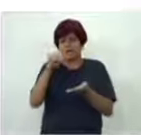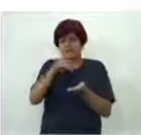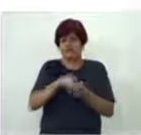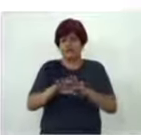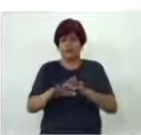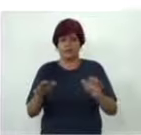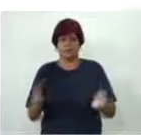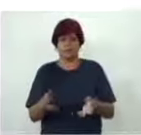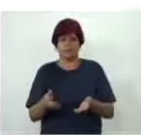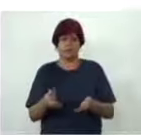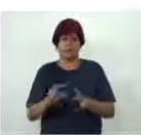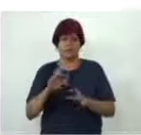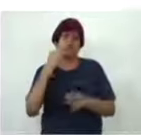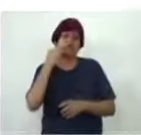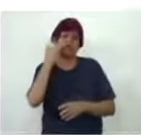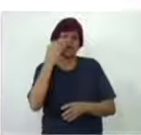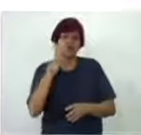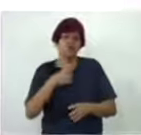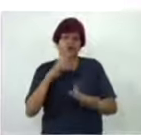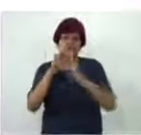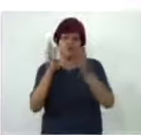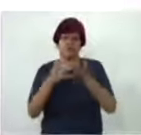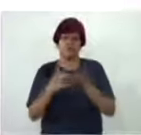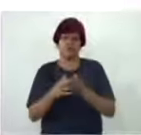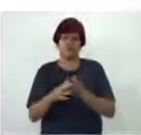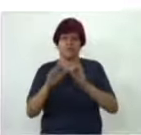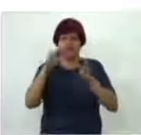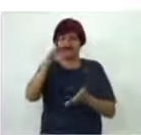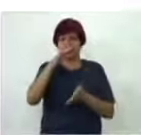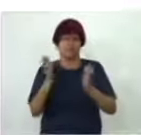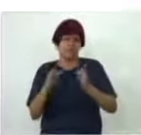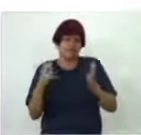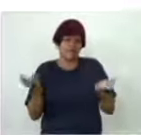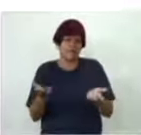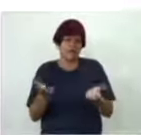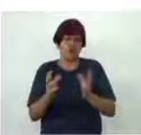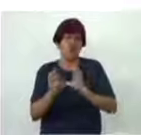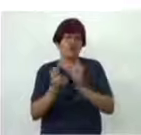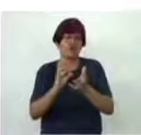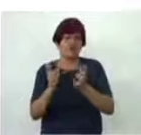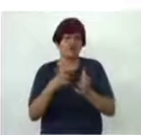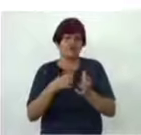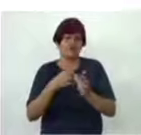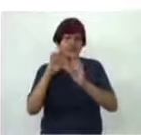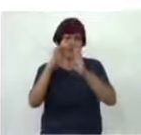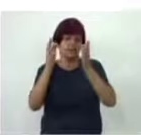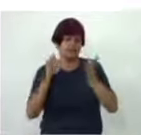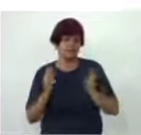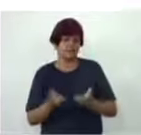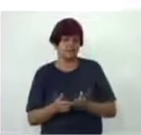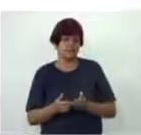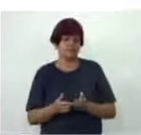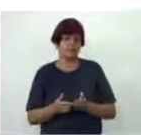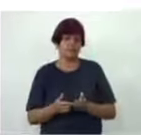mantel? ¿Qué colores tienen las figuras? ¿Qué tamaño tienen las figuras? ¿Qué forma tienen las figuras?